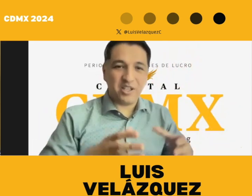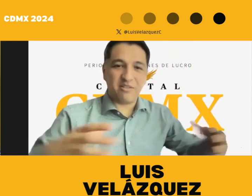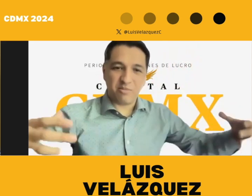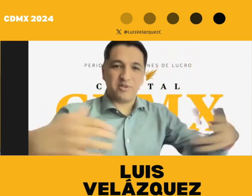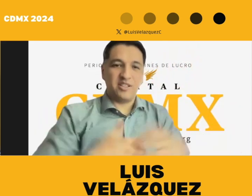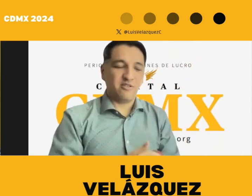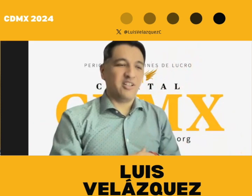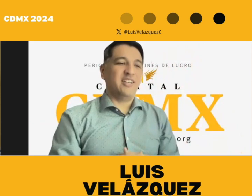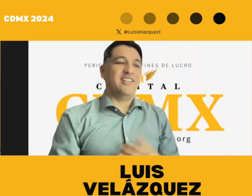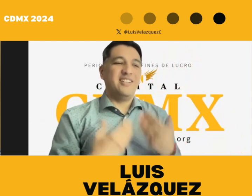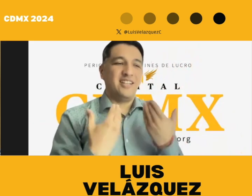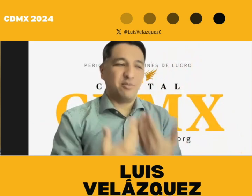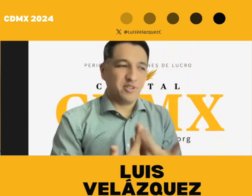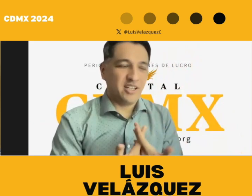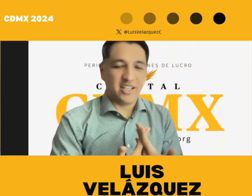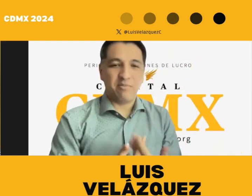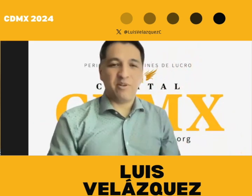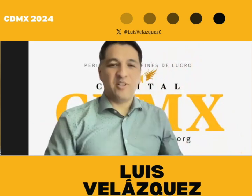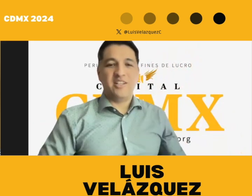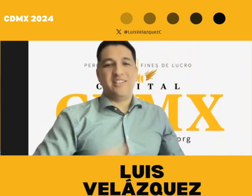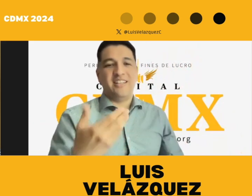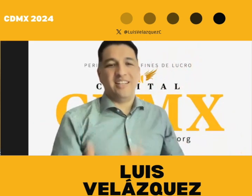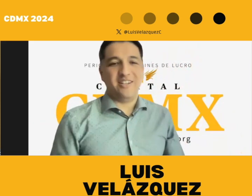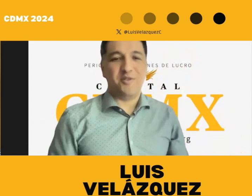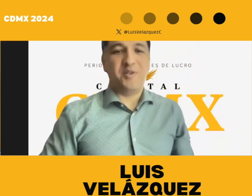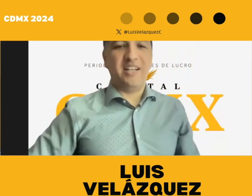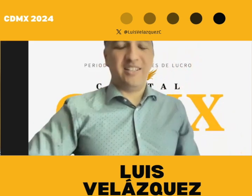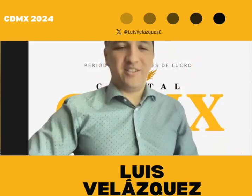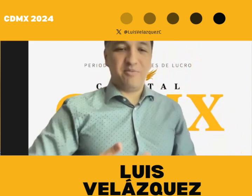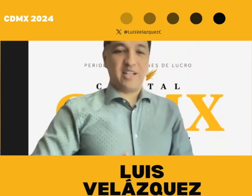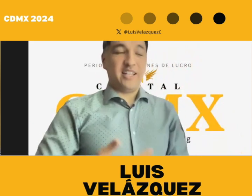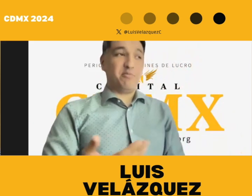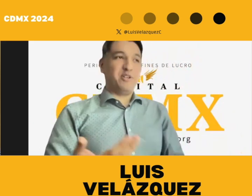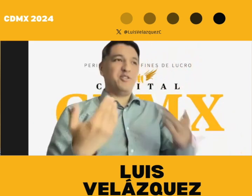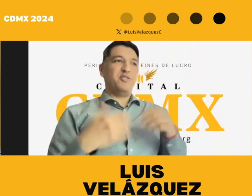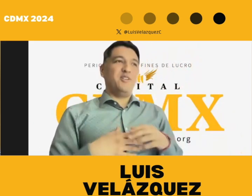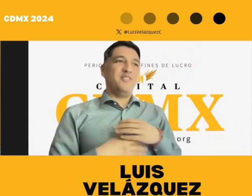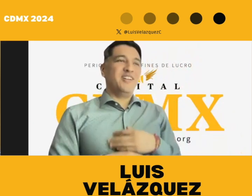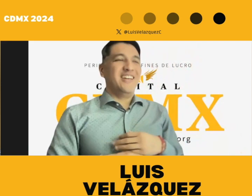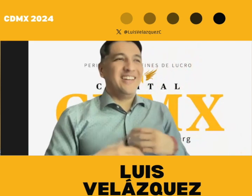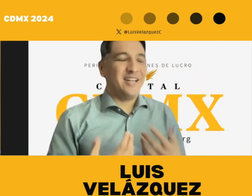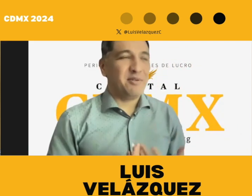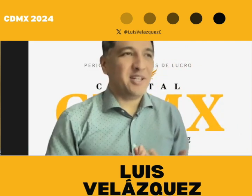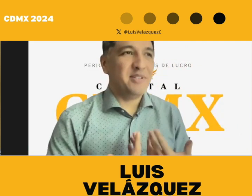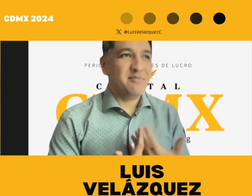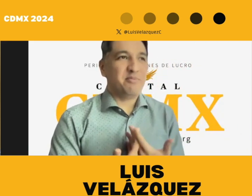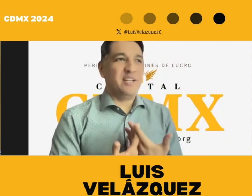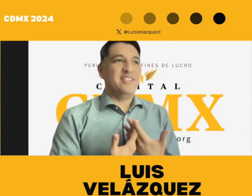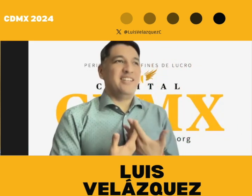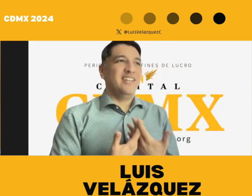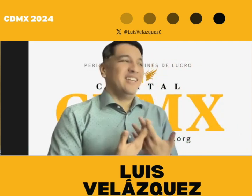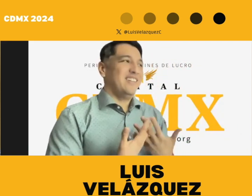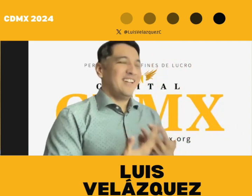que estar cuidando el proceso y ser el que pusiera el ejemplo de una elección democrática. Pero no solo eso, a mí sí